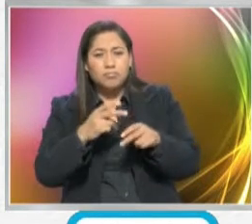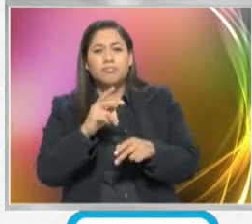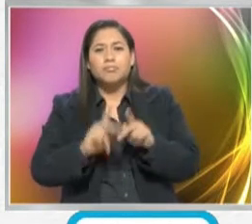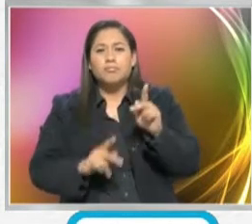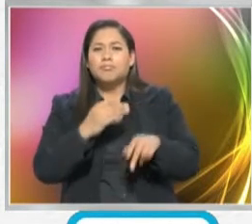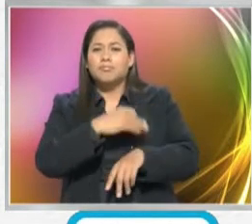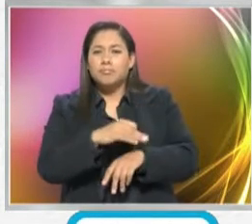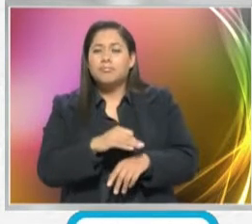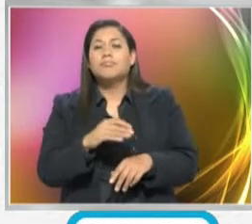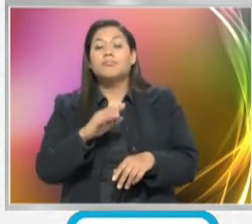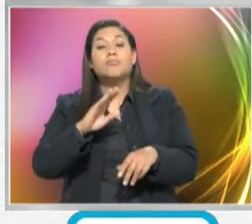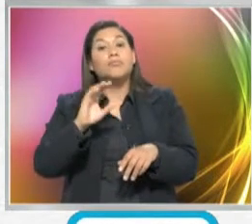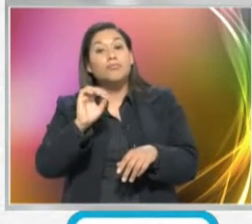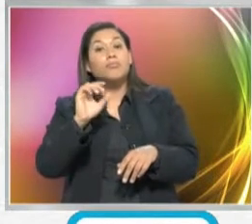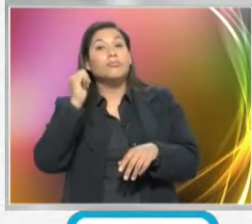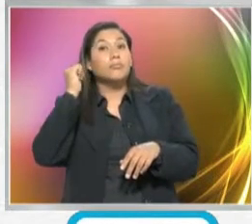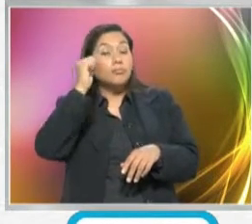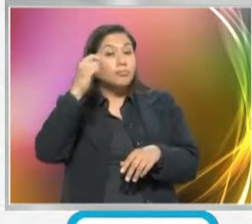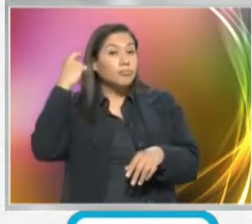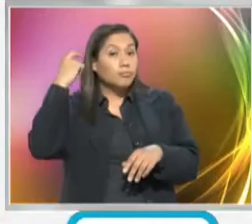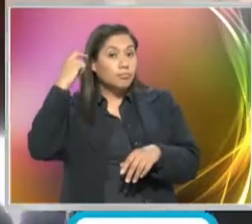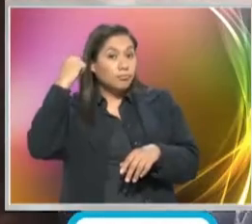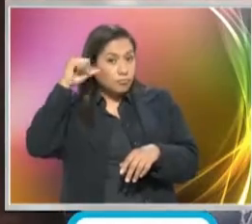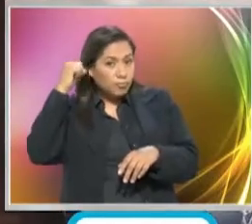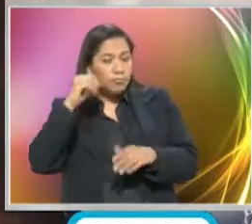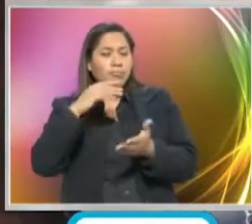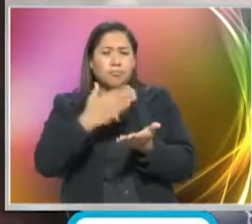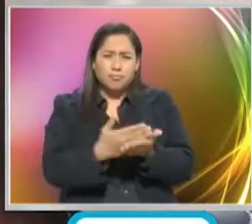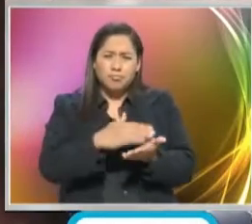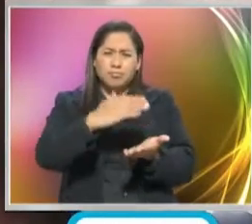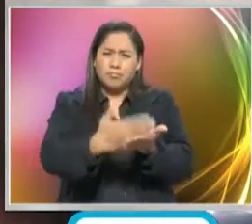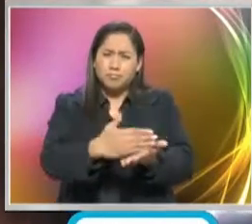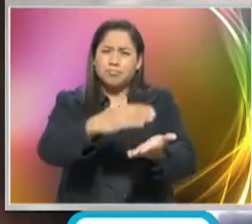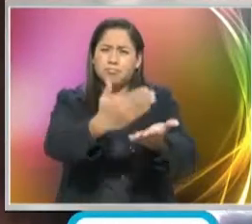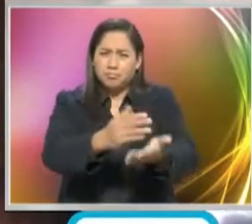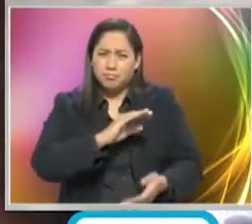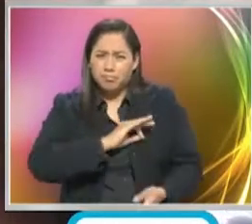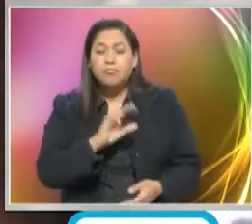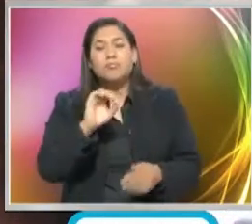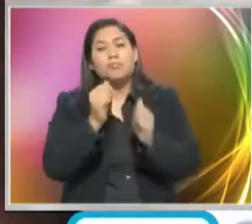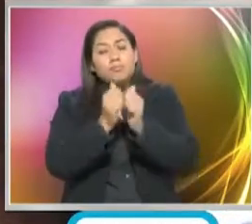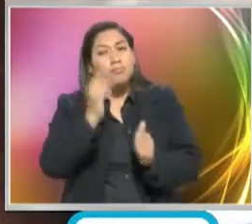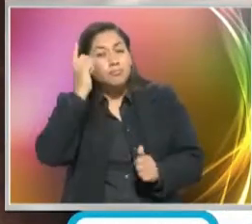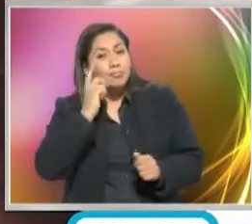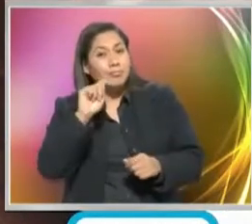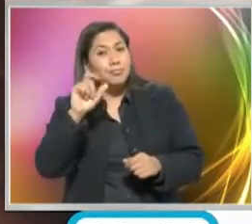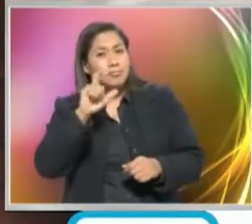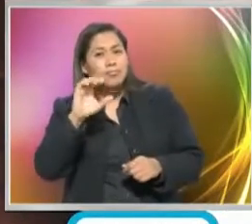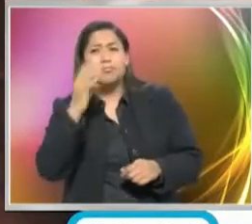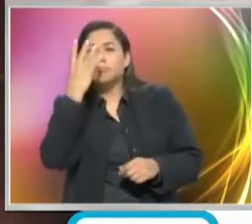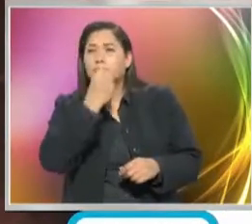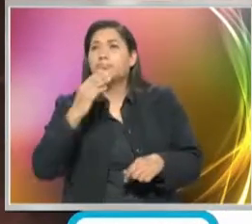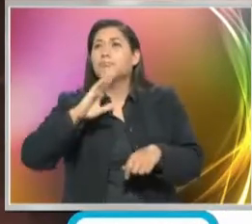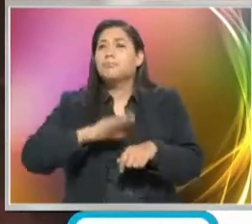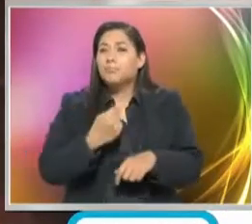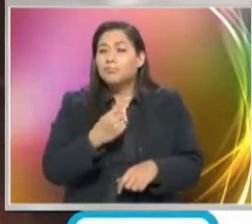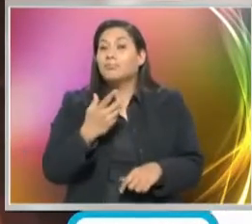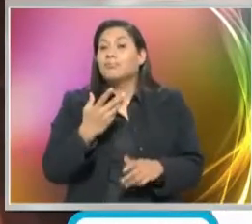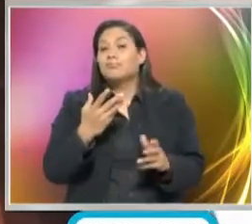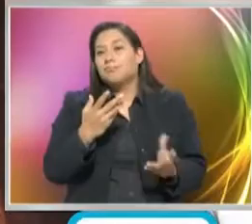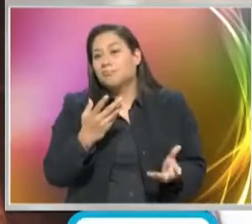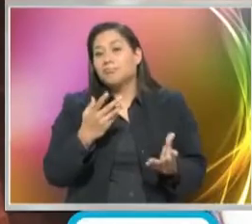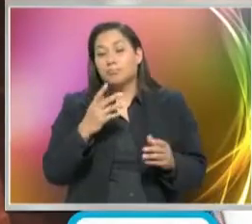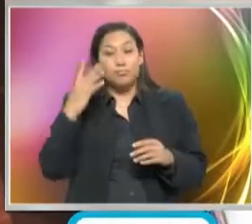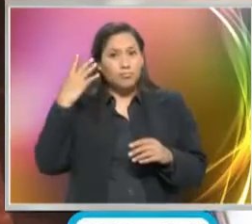incluso cuando se va uno hasta Acapulco puede hacer, no Una es, escalita, puede estar en el ¿no? camino, pero es una escalita, puedes quedarte a dormir en Tasco y muy lindo porque rompes el